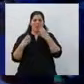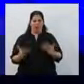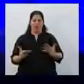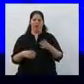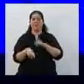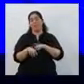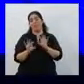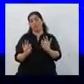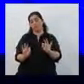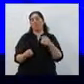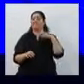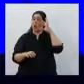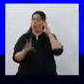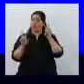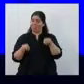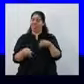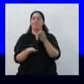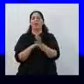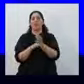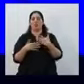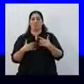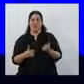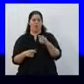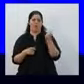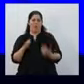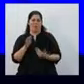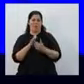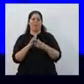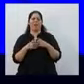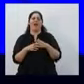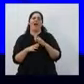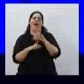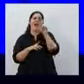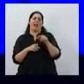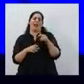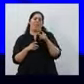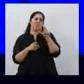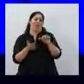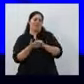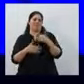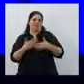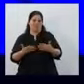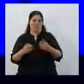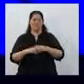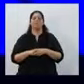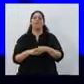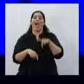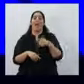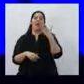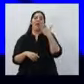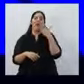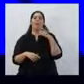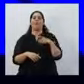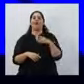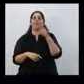les recordamos que estamos hablando de educación y salud dos pilares fundamentales para el crecimiento de cualquier país tiene la palabra ahora el candidato